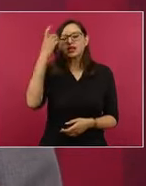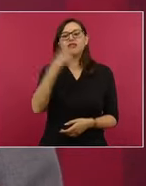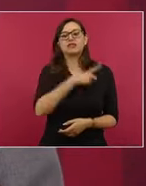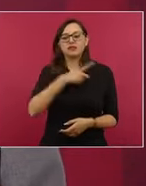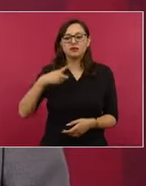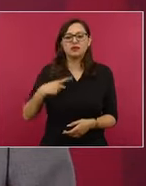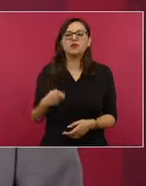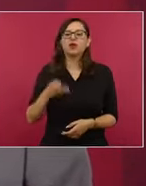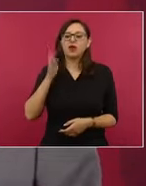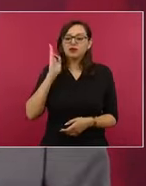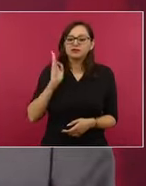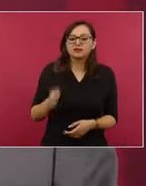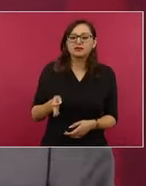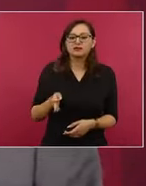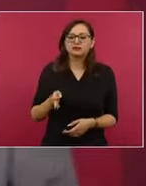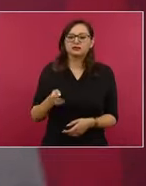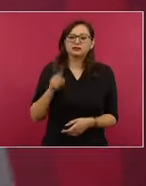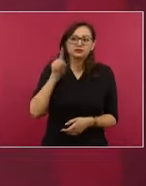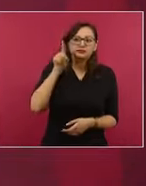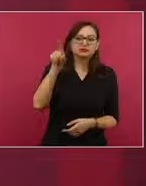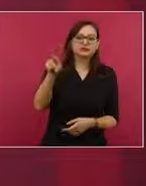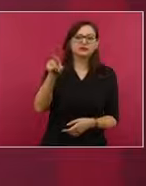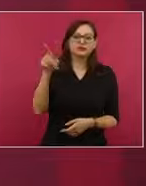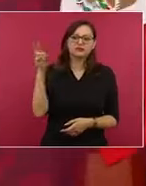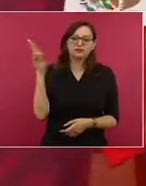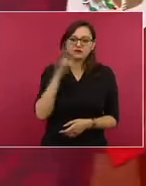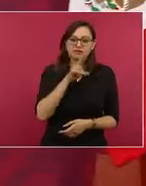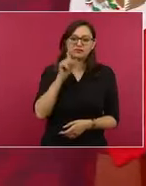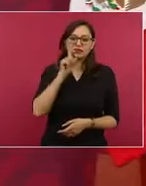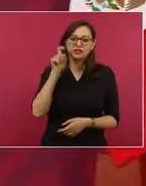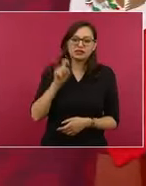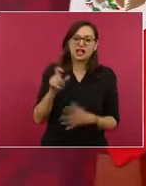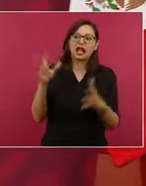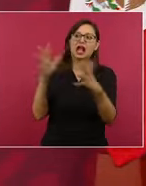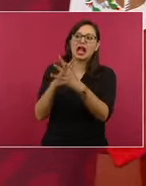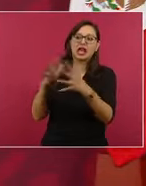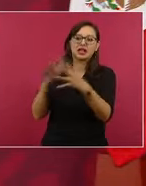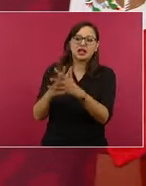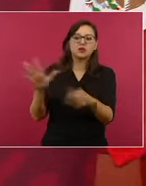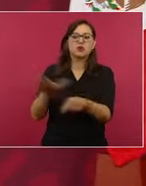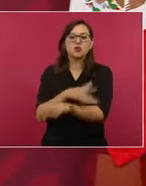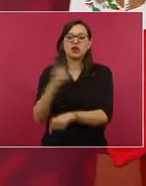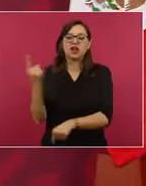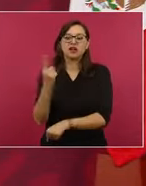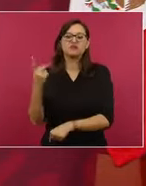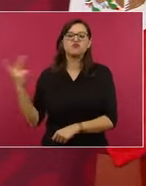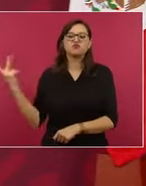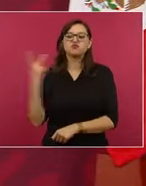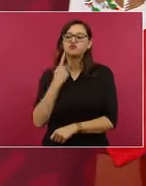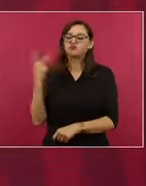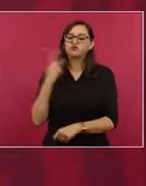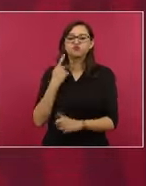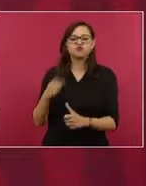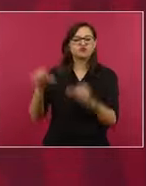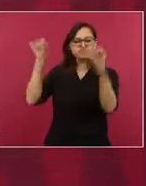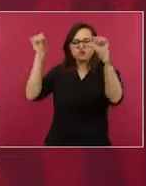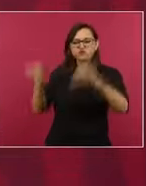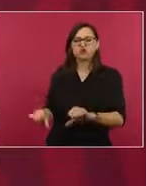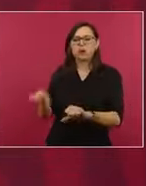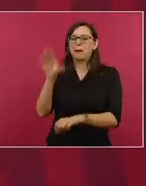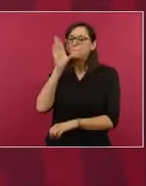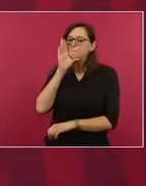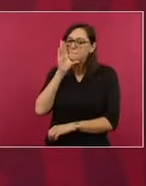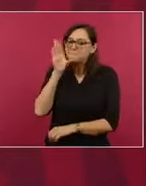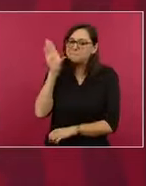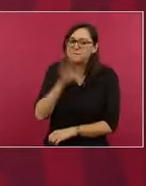dejó al descubierto el fracaso de la política? Porque la política se